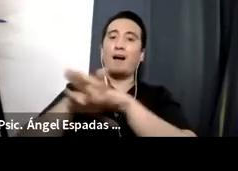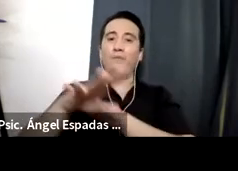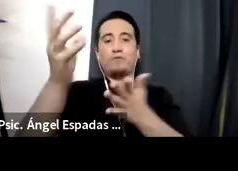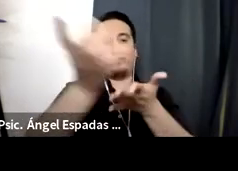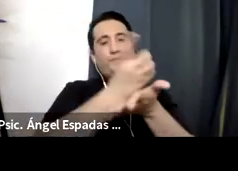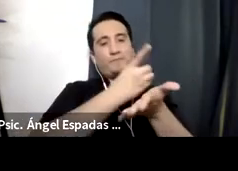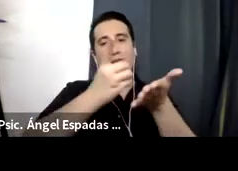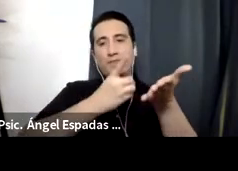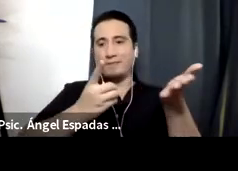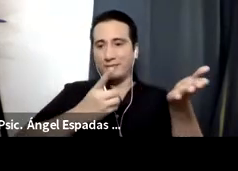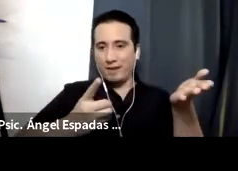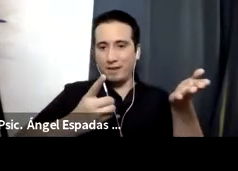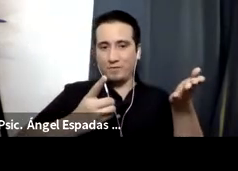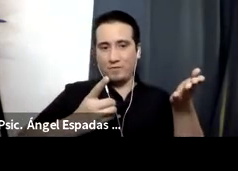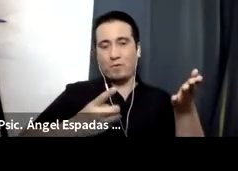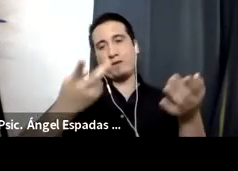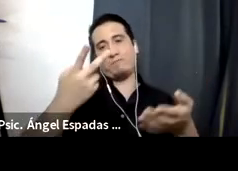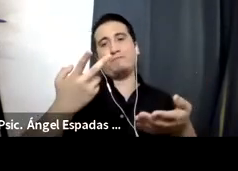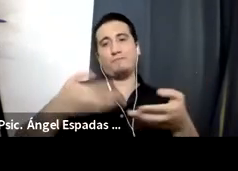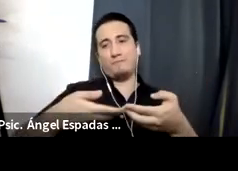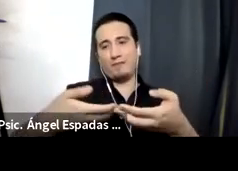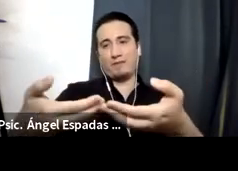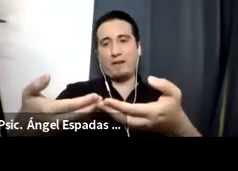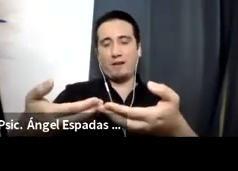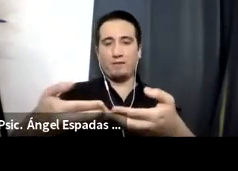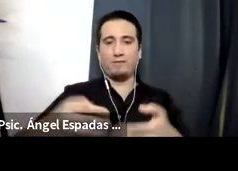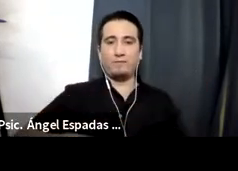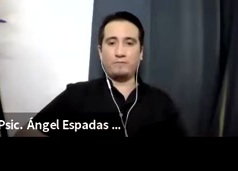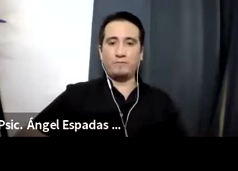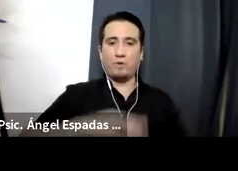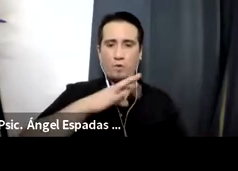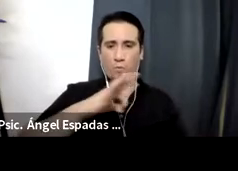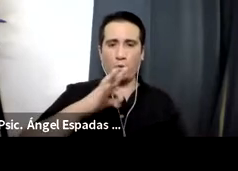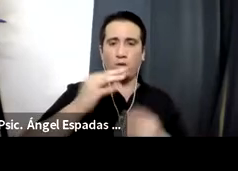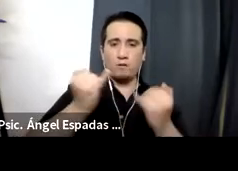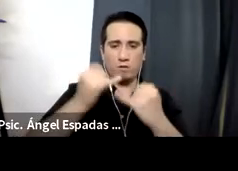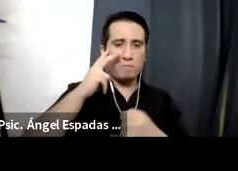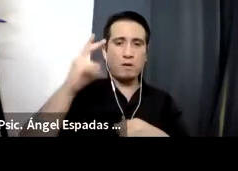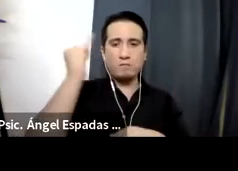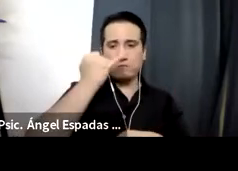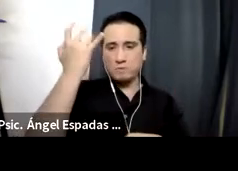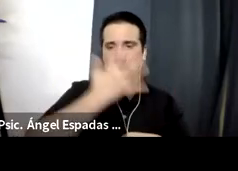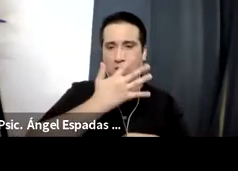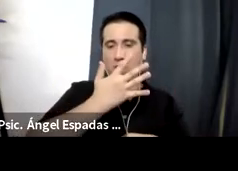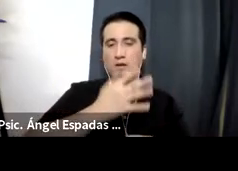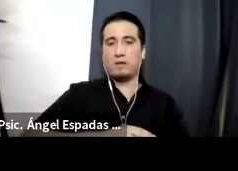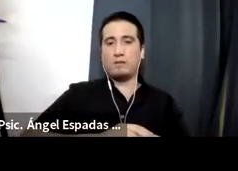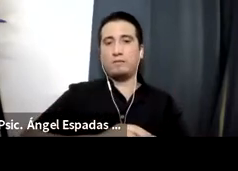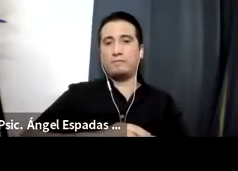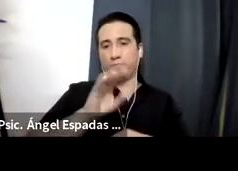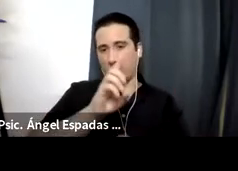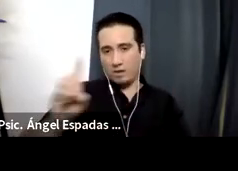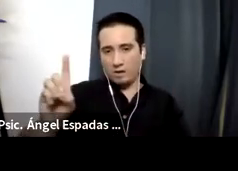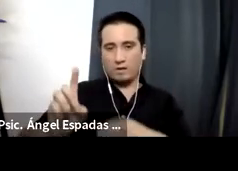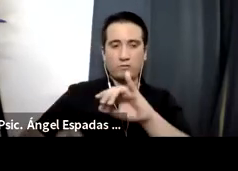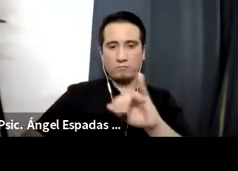diseño en nuestras calles. Como lo pueden ver en la imagen del lado derecho, ¿no? Del lado izquierdo, ¿no? Podemos